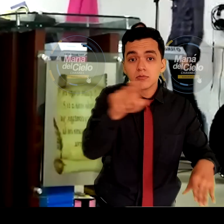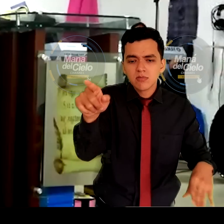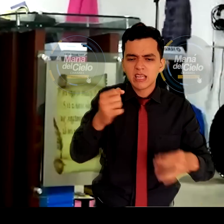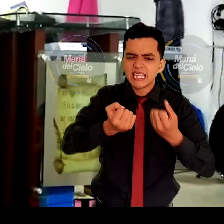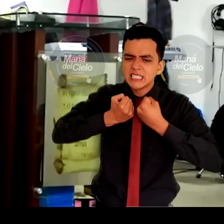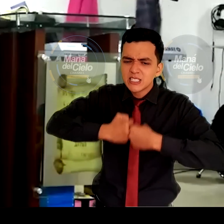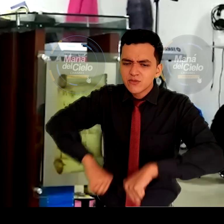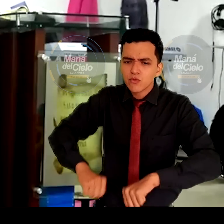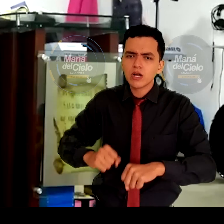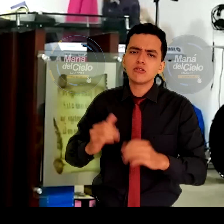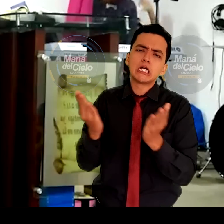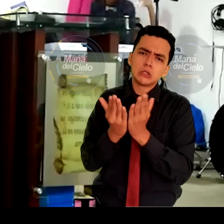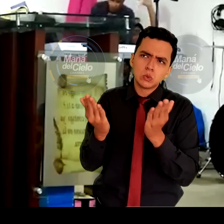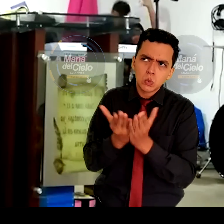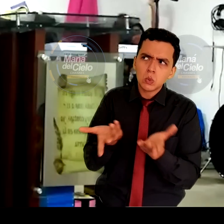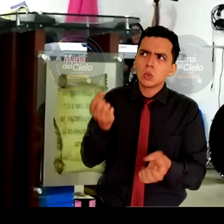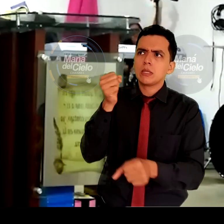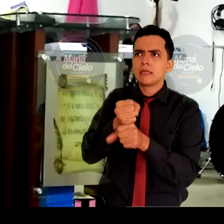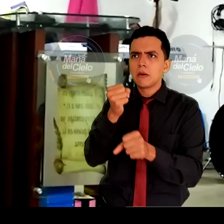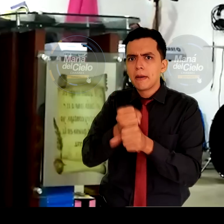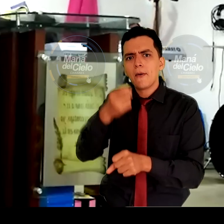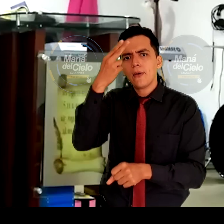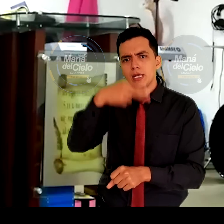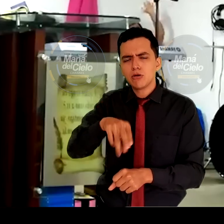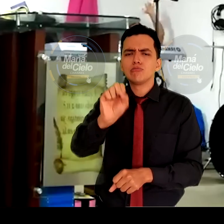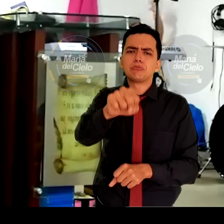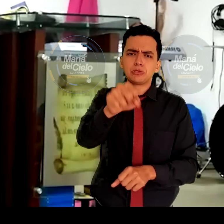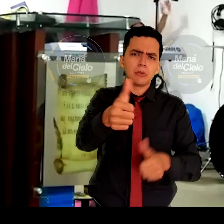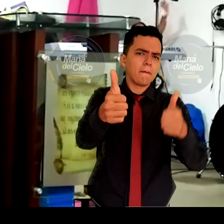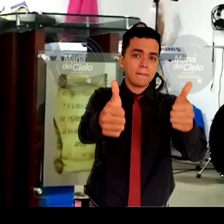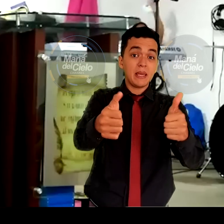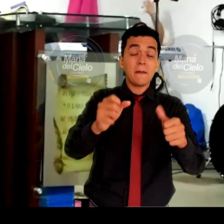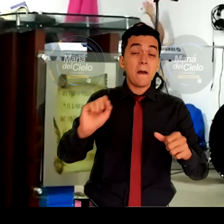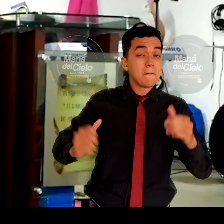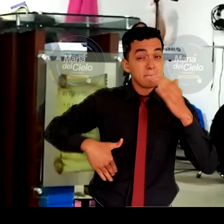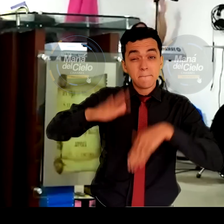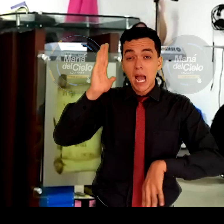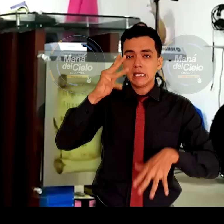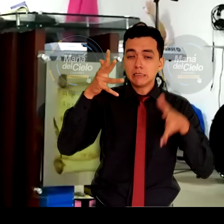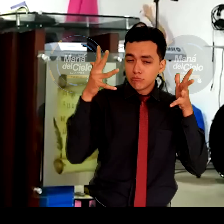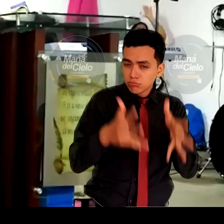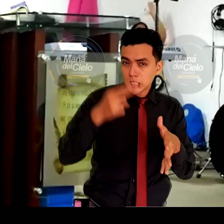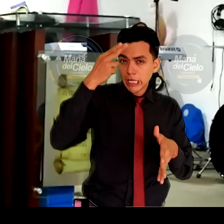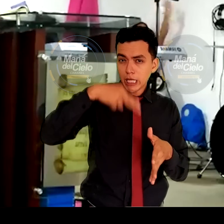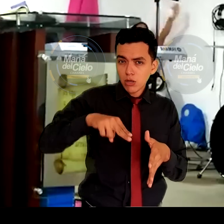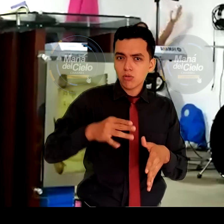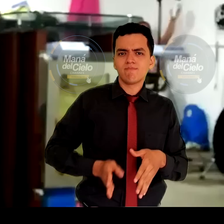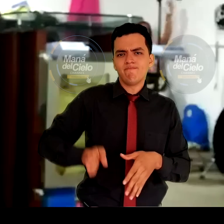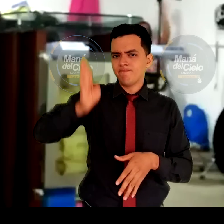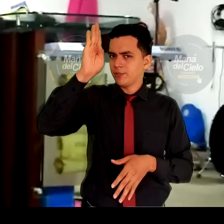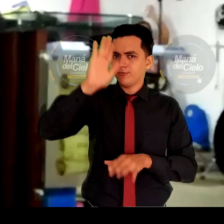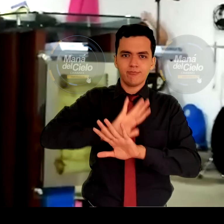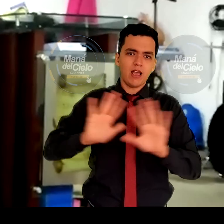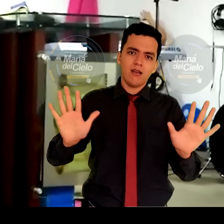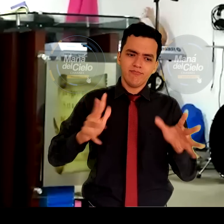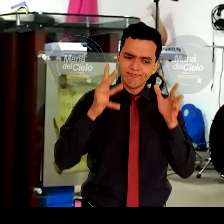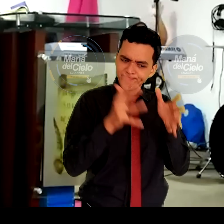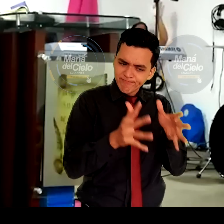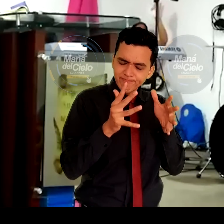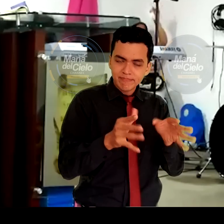la herencia más grande que podemos dejarle a nuestros hijos es buscar primeramente el reino de Dios y su justicia, que las demás cosas vendrán por